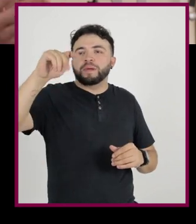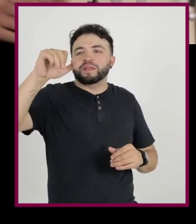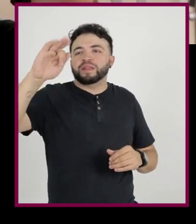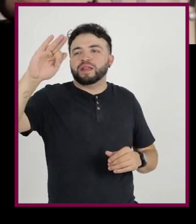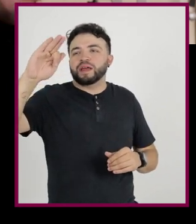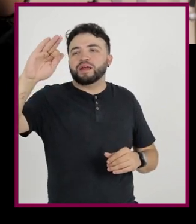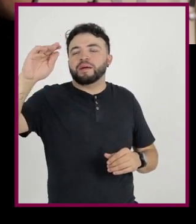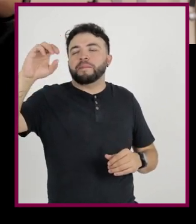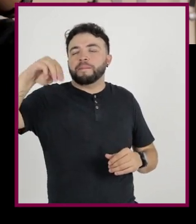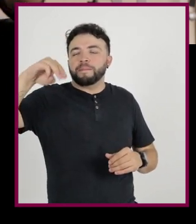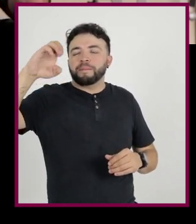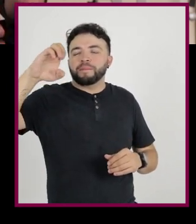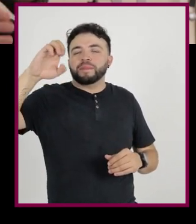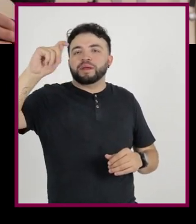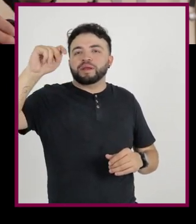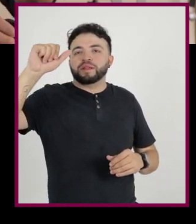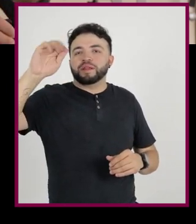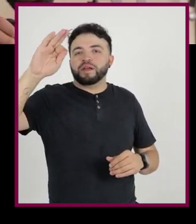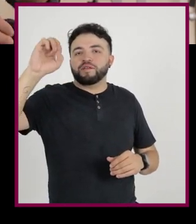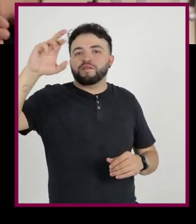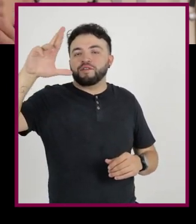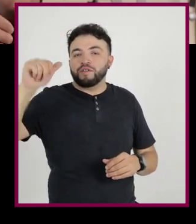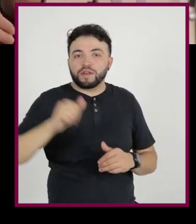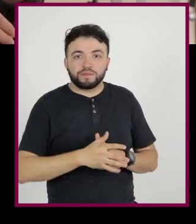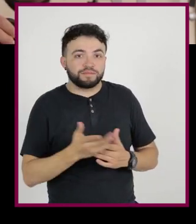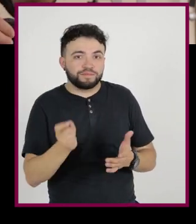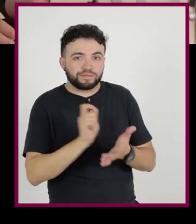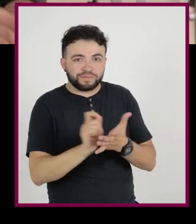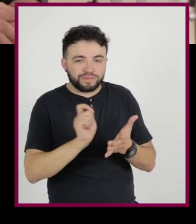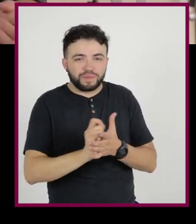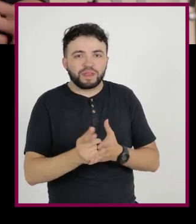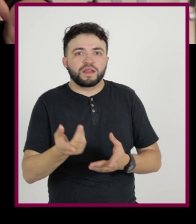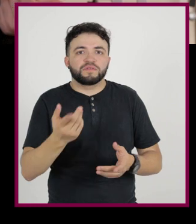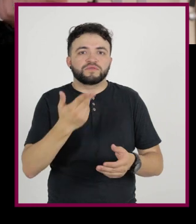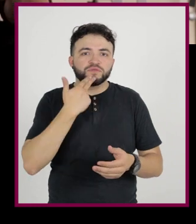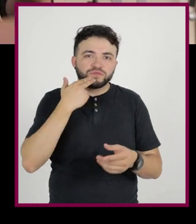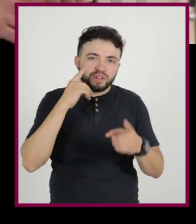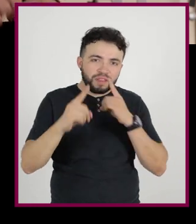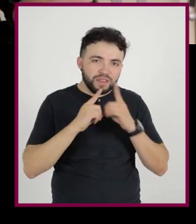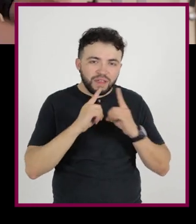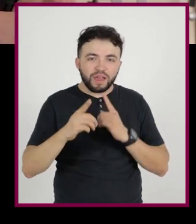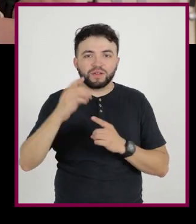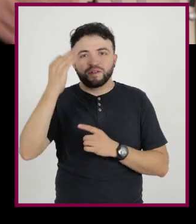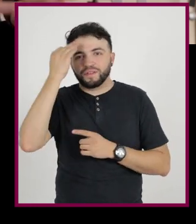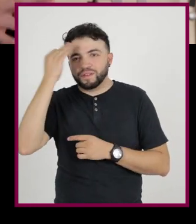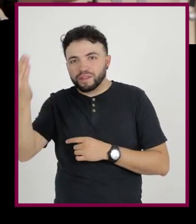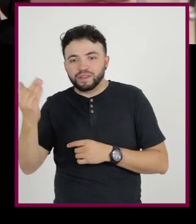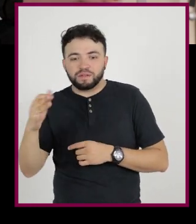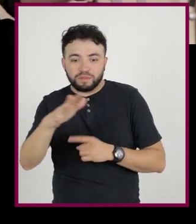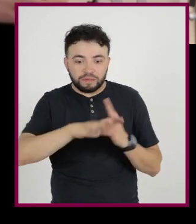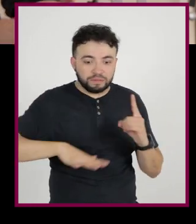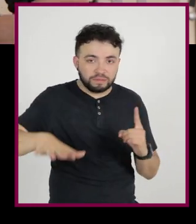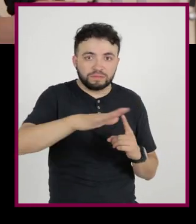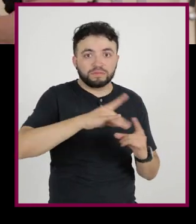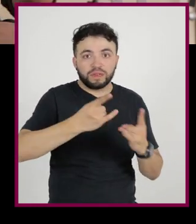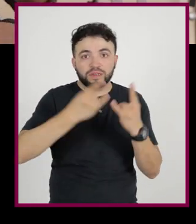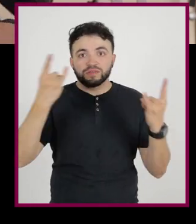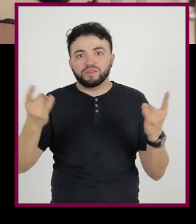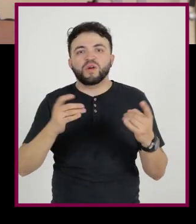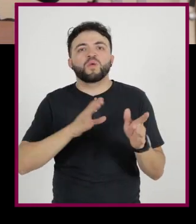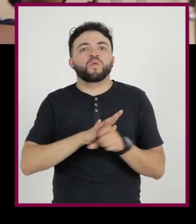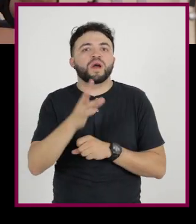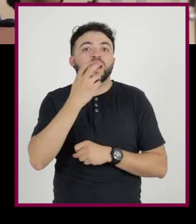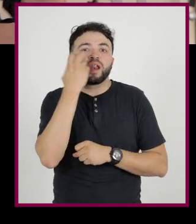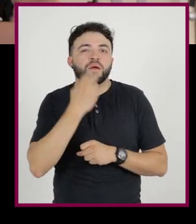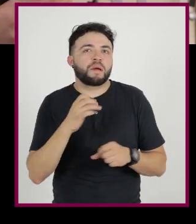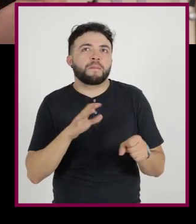metáforas. Además, aquí se analizan los tipos de narradores o voz narrativa, el uso de diálogos, tiempo y espacios de la historia, el